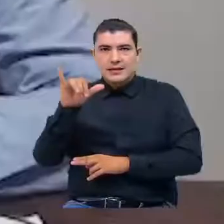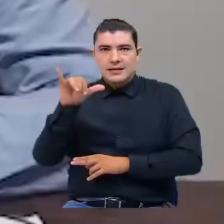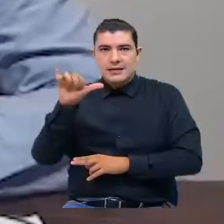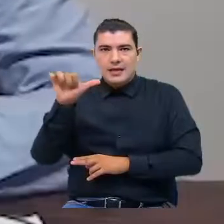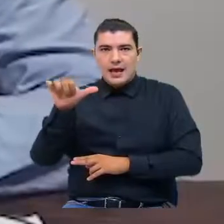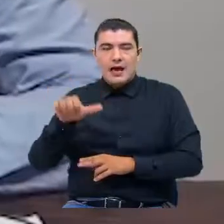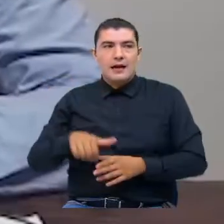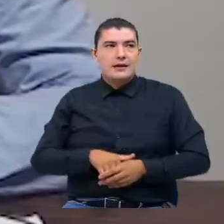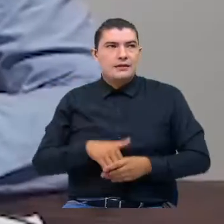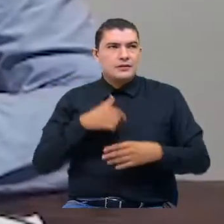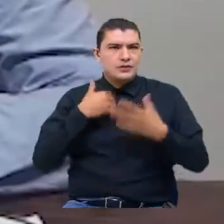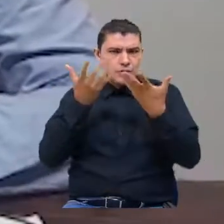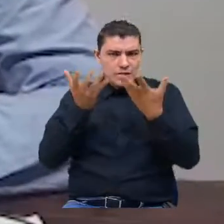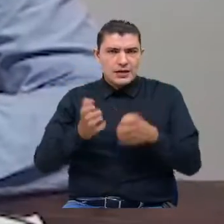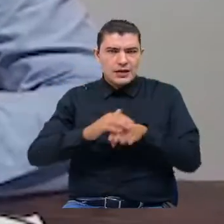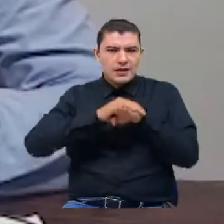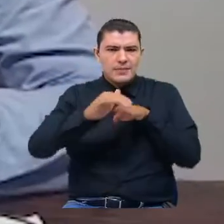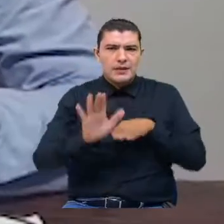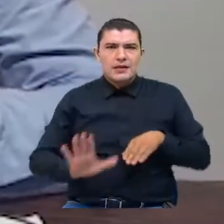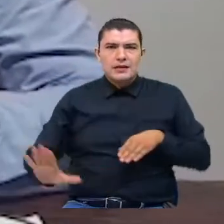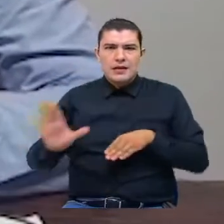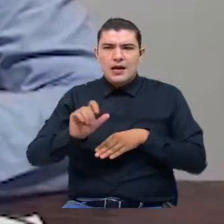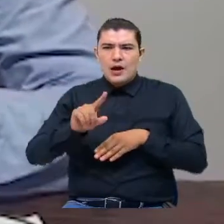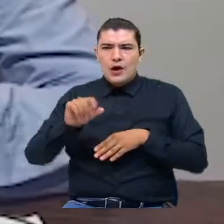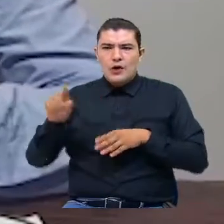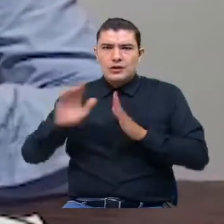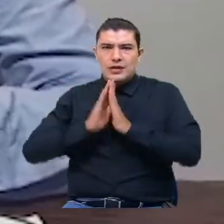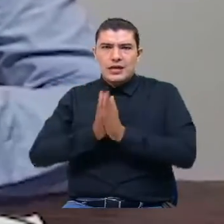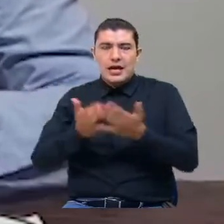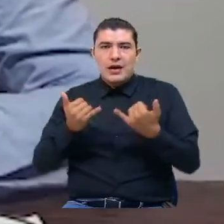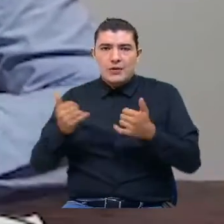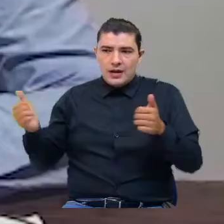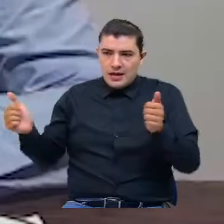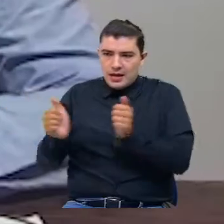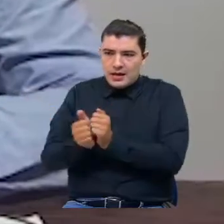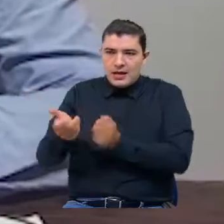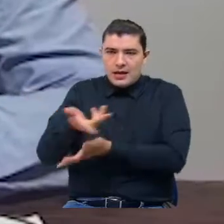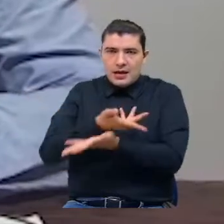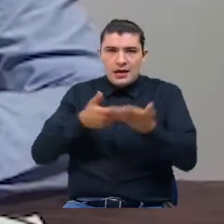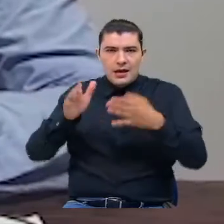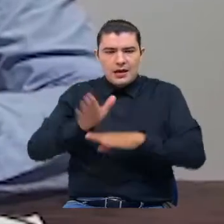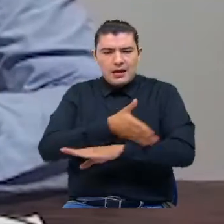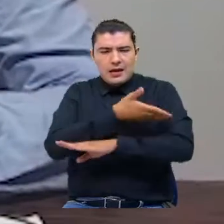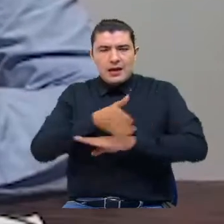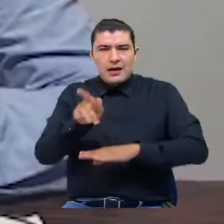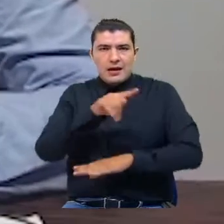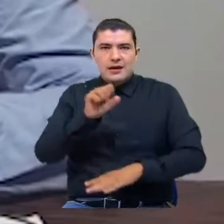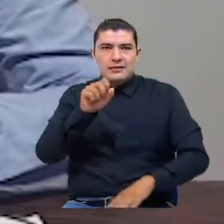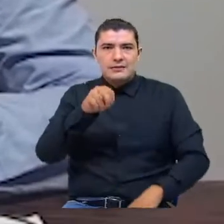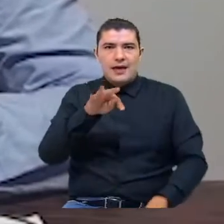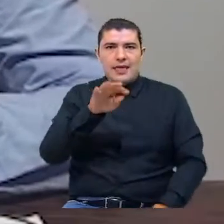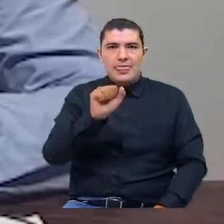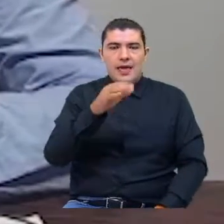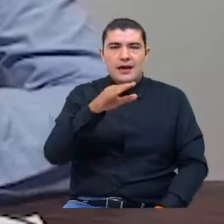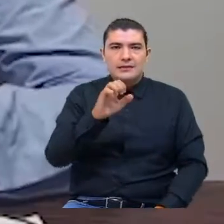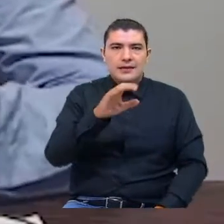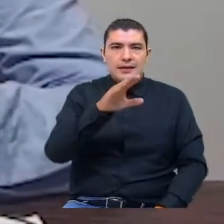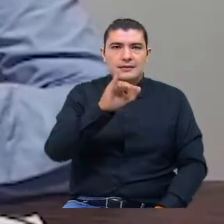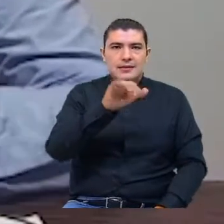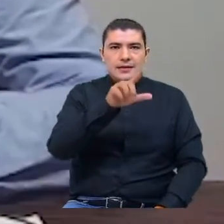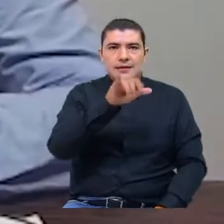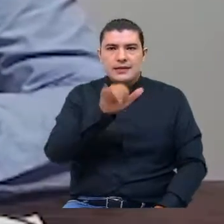Quiero invitarlos este 11 de diciembre a que nos acompañen en el concierto de Santa Cecilia. Vamos a tener la presentación de